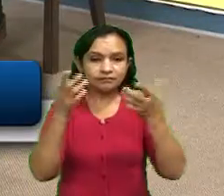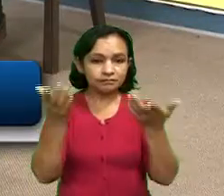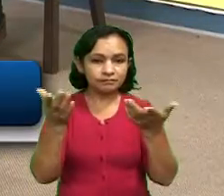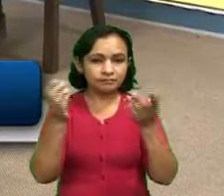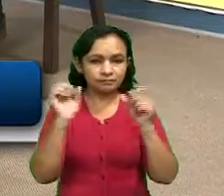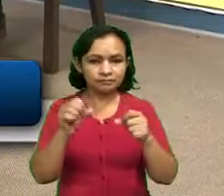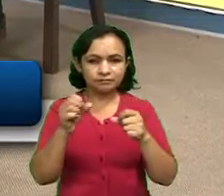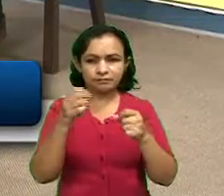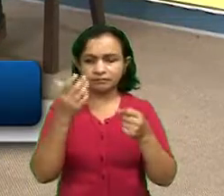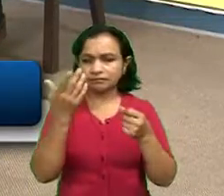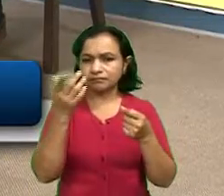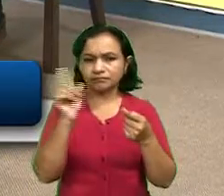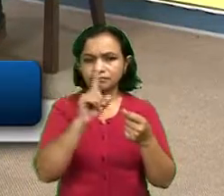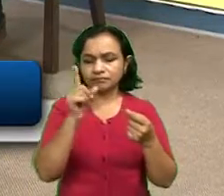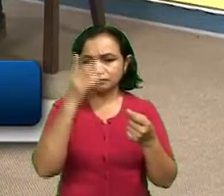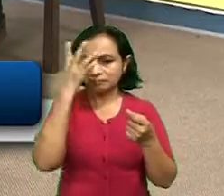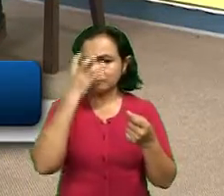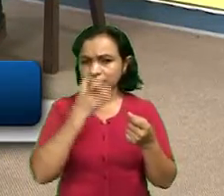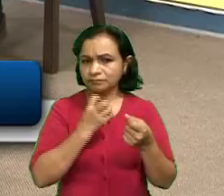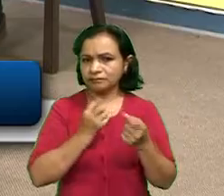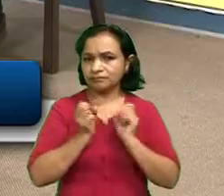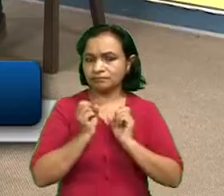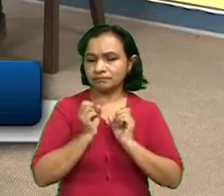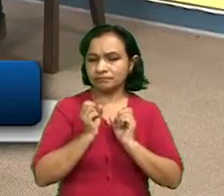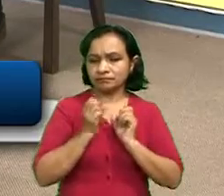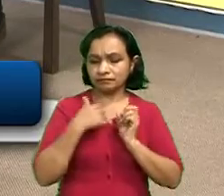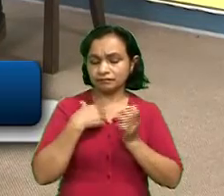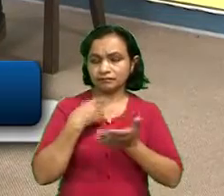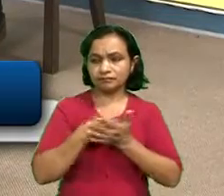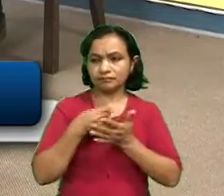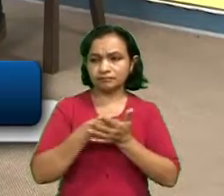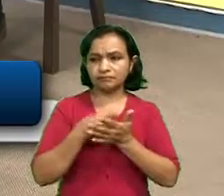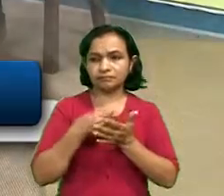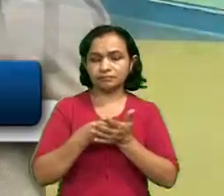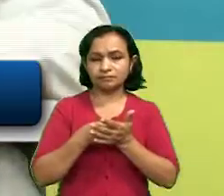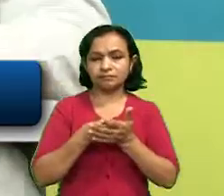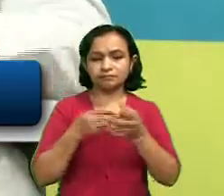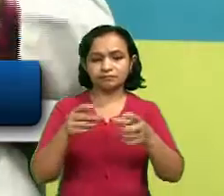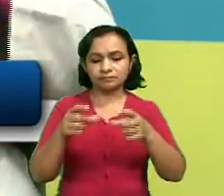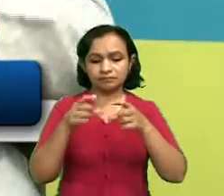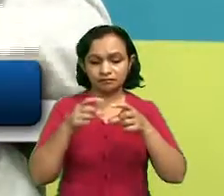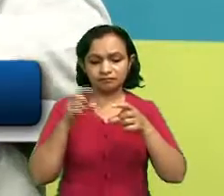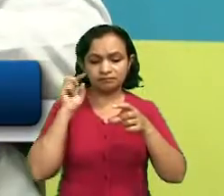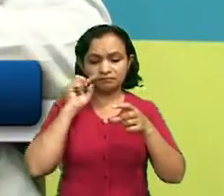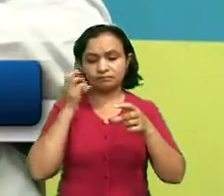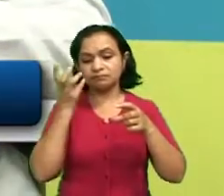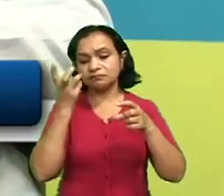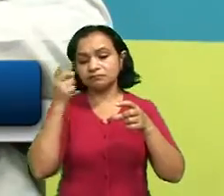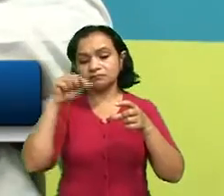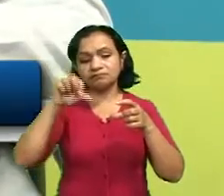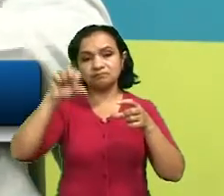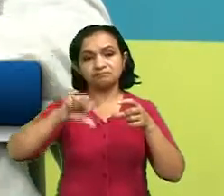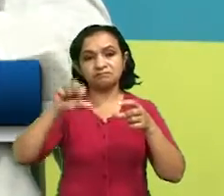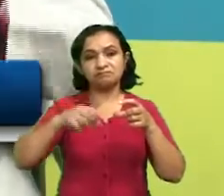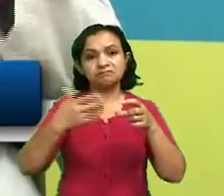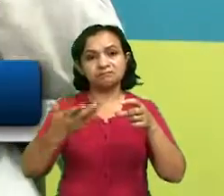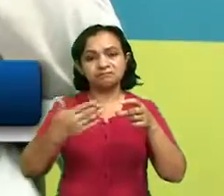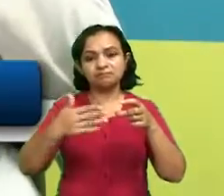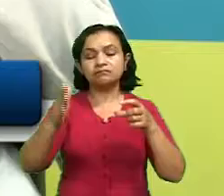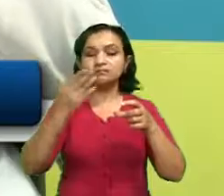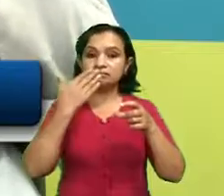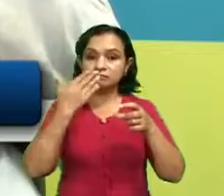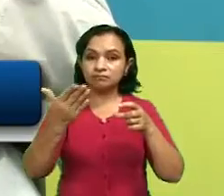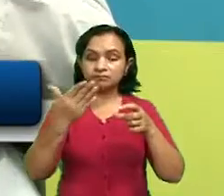tiene por qué molestarse el dueño de la farmacia. Porque uno quiere saber como consumidor qué es lo que te estás tomando, cuándo va a vencer. Y uno